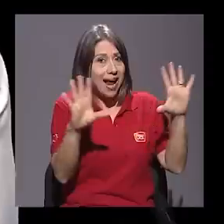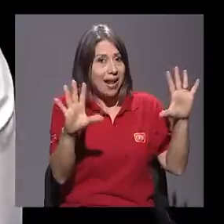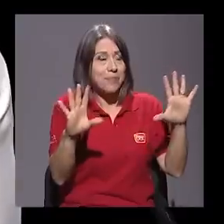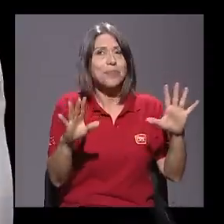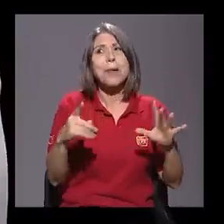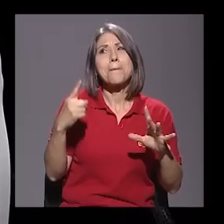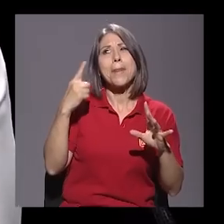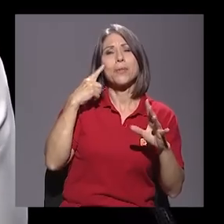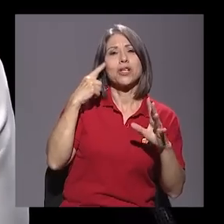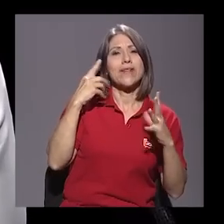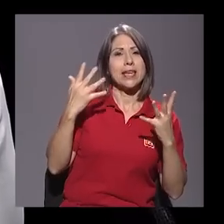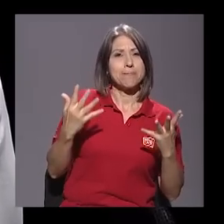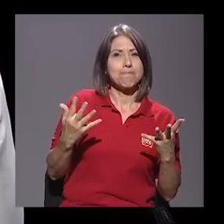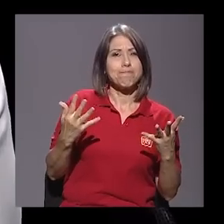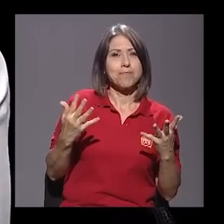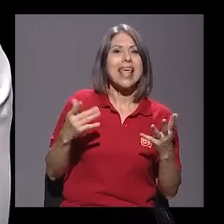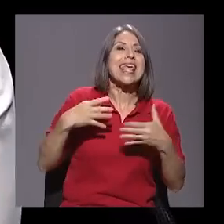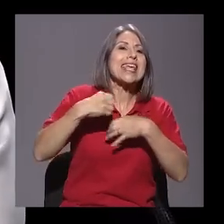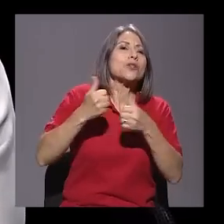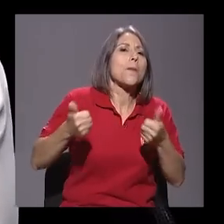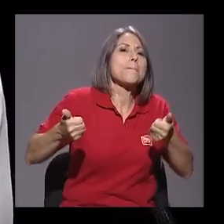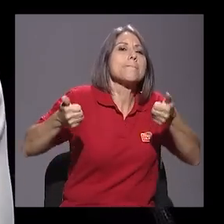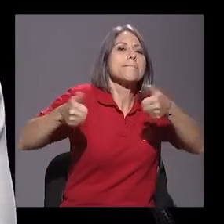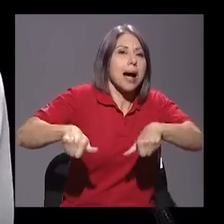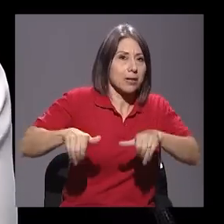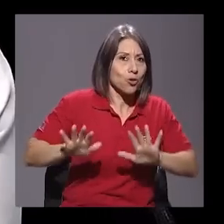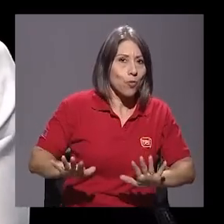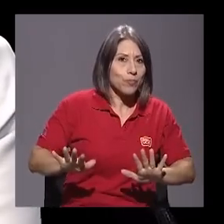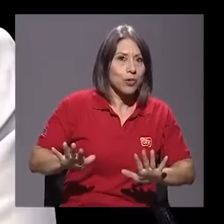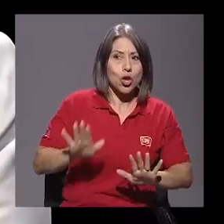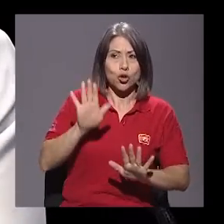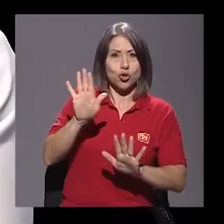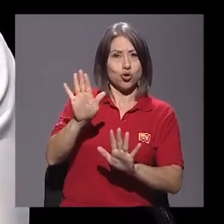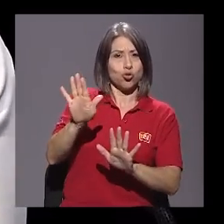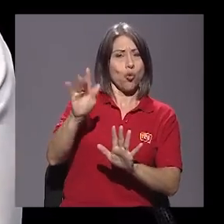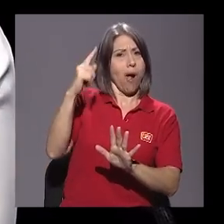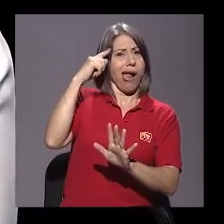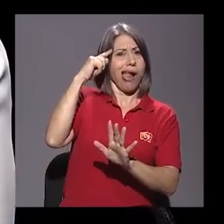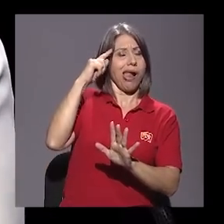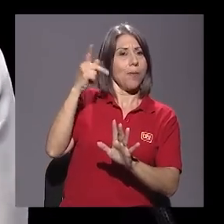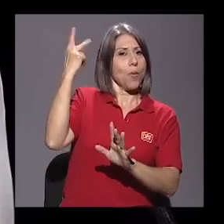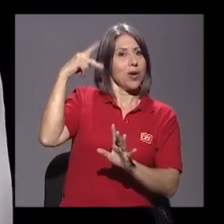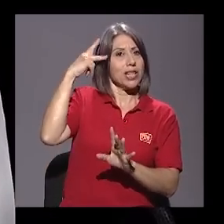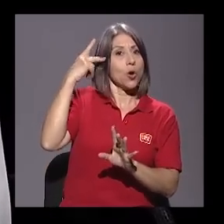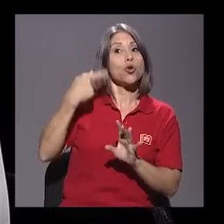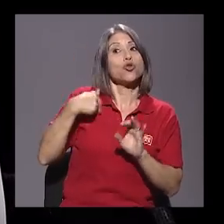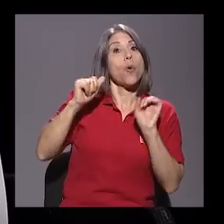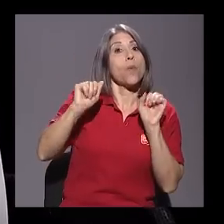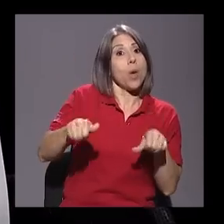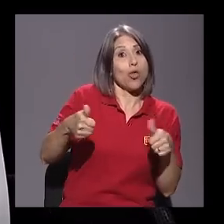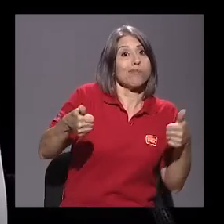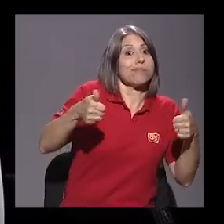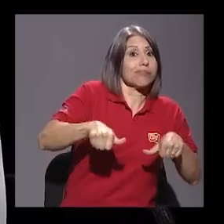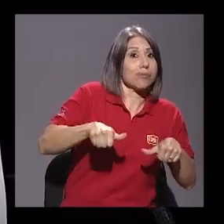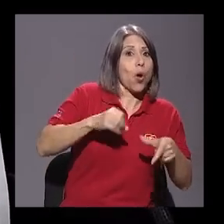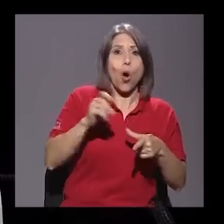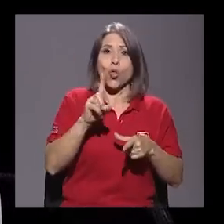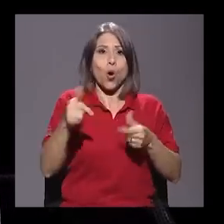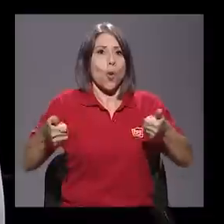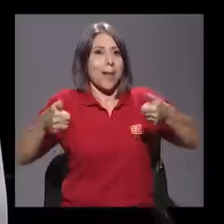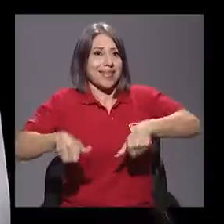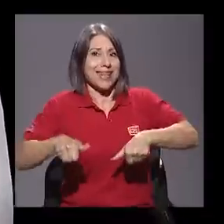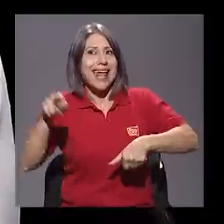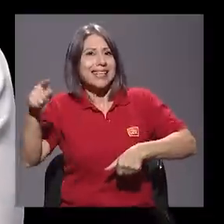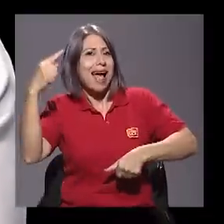Vamos a ver, pactó. Okay, bajo su pragmatismo político, yo puedo compartir o no ese pragmatismo político. Yo creo que